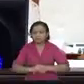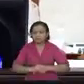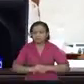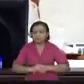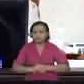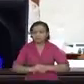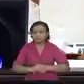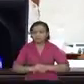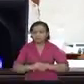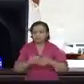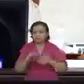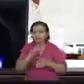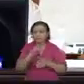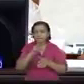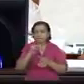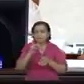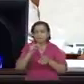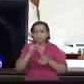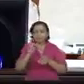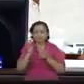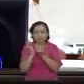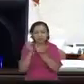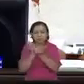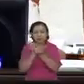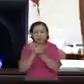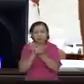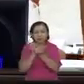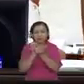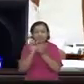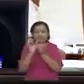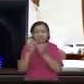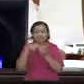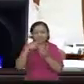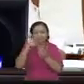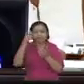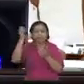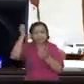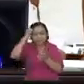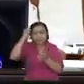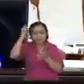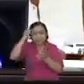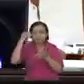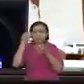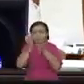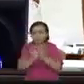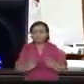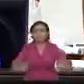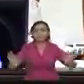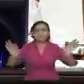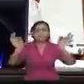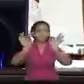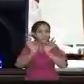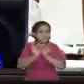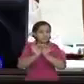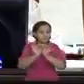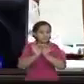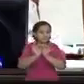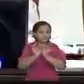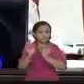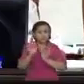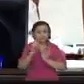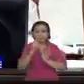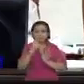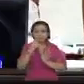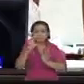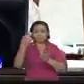Es que es lo mismo, son sinónimos. Y es importante, no menosprecien ni